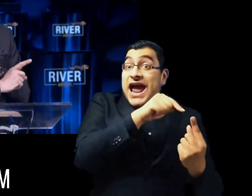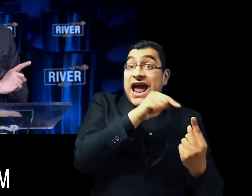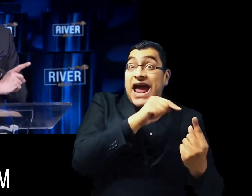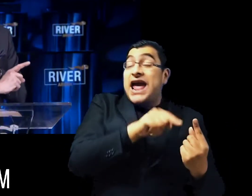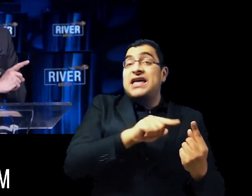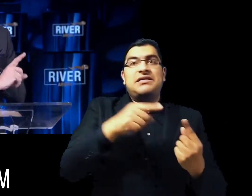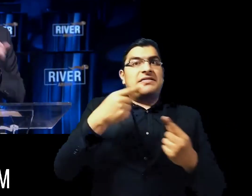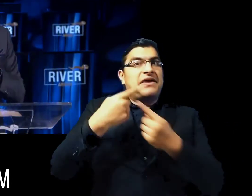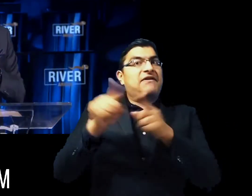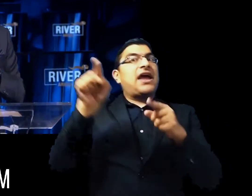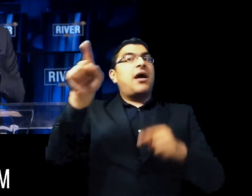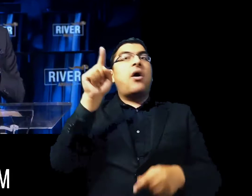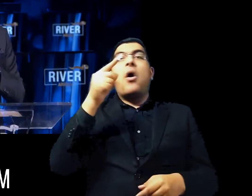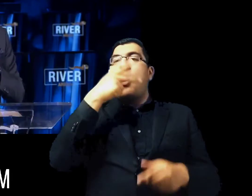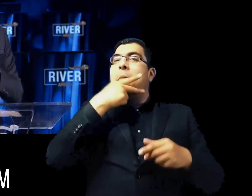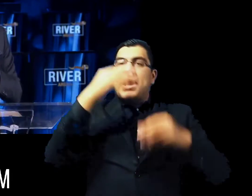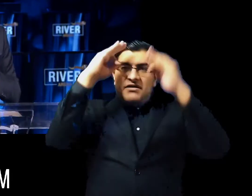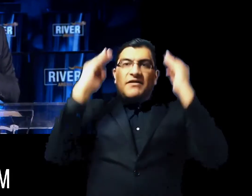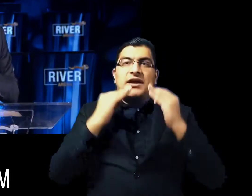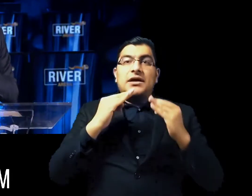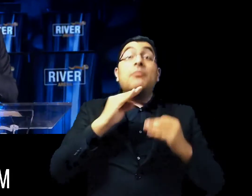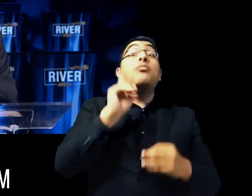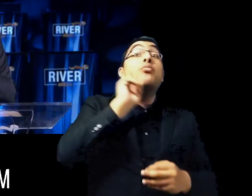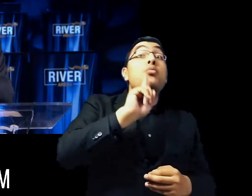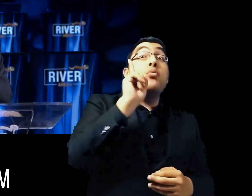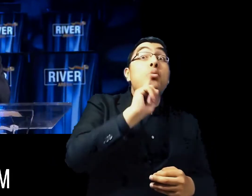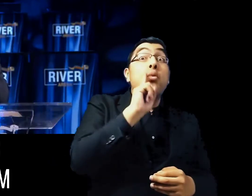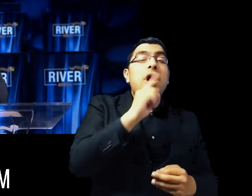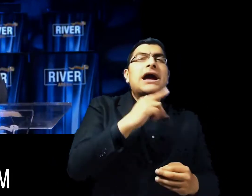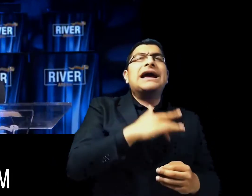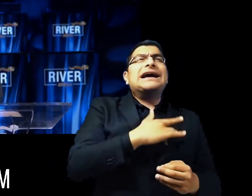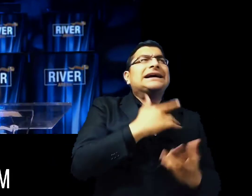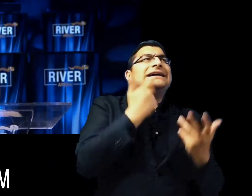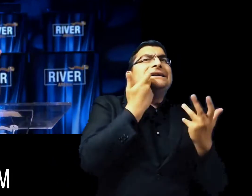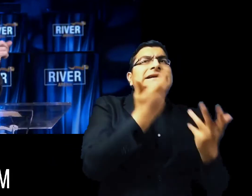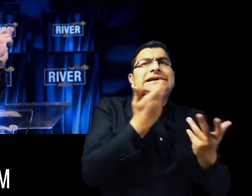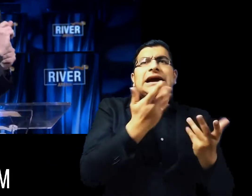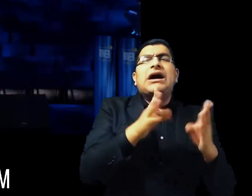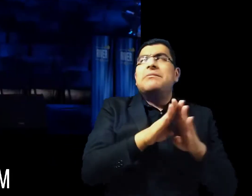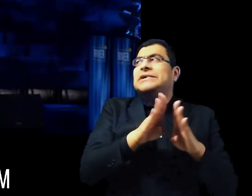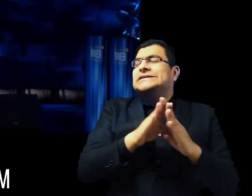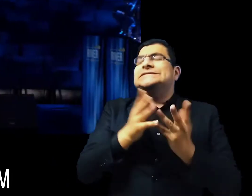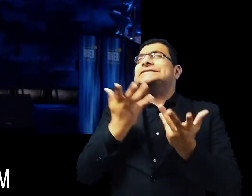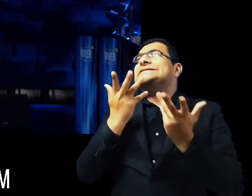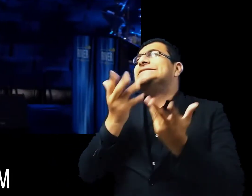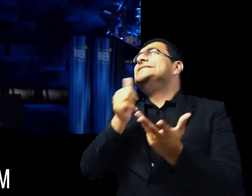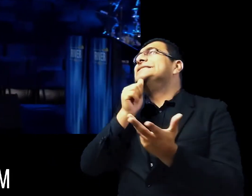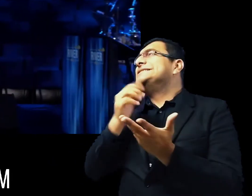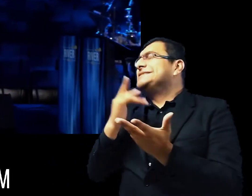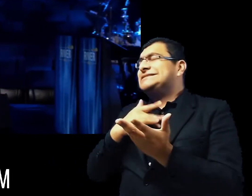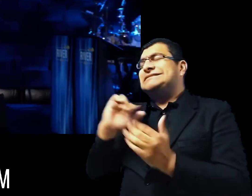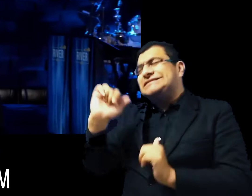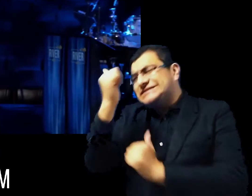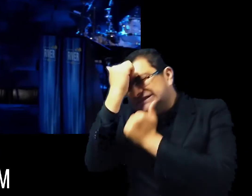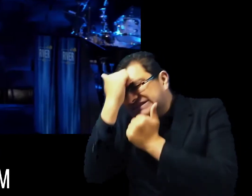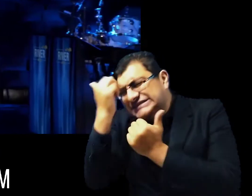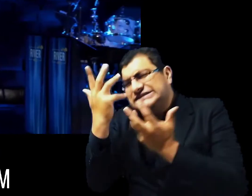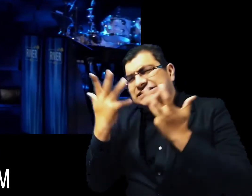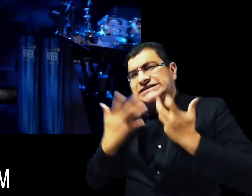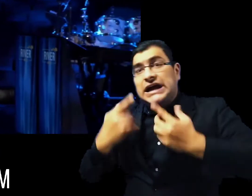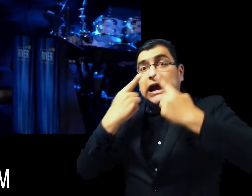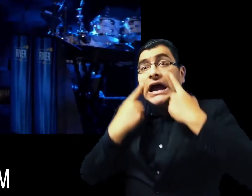a Simón. Ella llegó sedienta de gracia, sedienta de